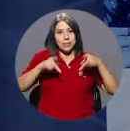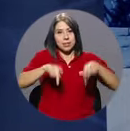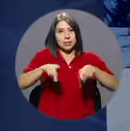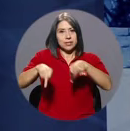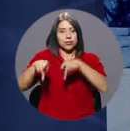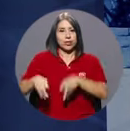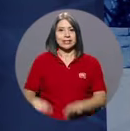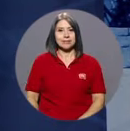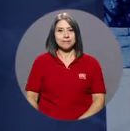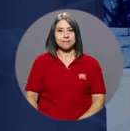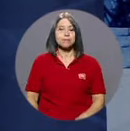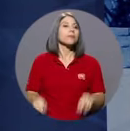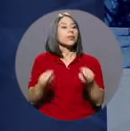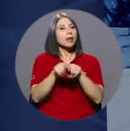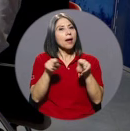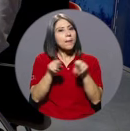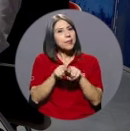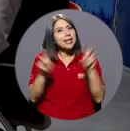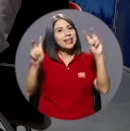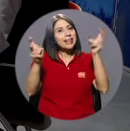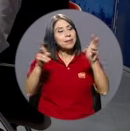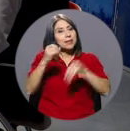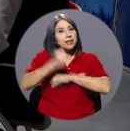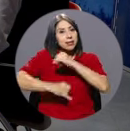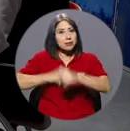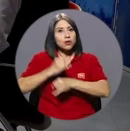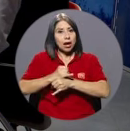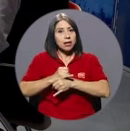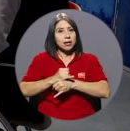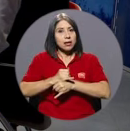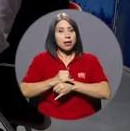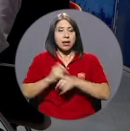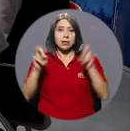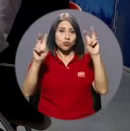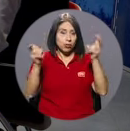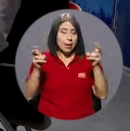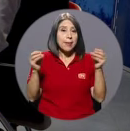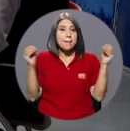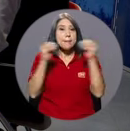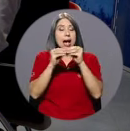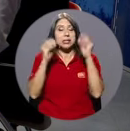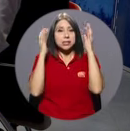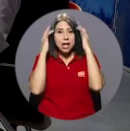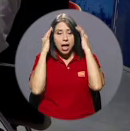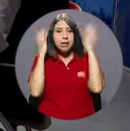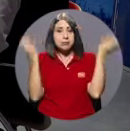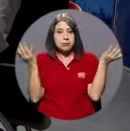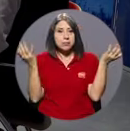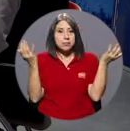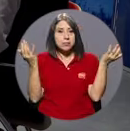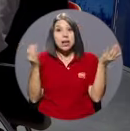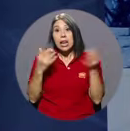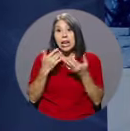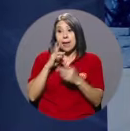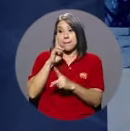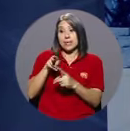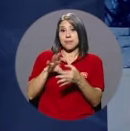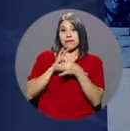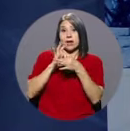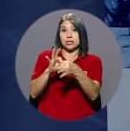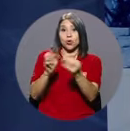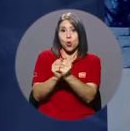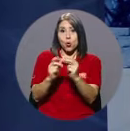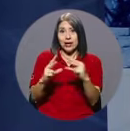las personas. Por supuesto, también el tema internacional es uno de los temas que más nos ha preocupado también. Sí. La misma relación con Nicaragua,